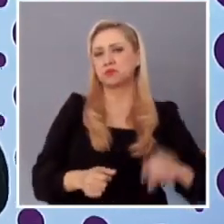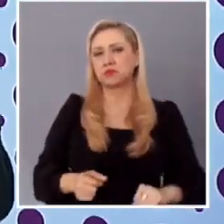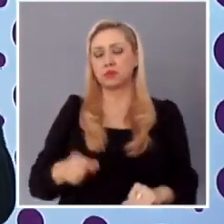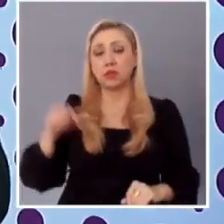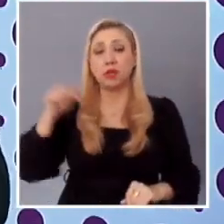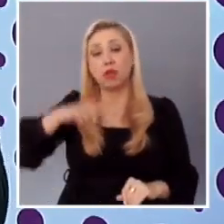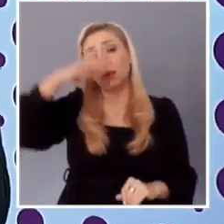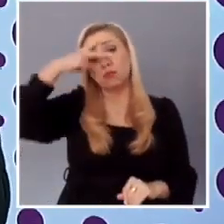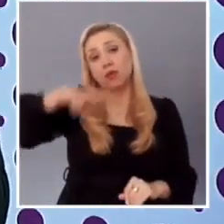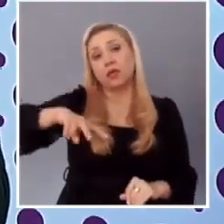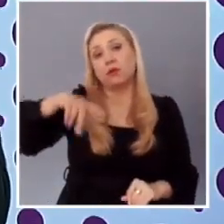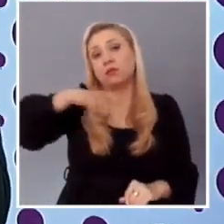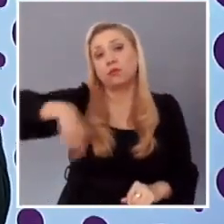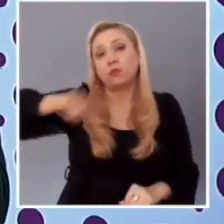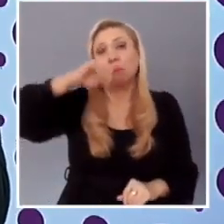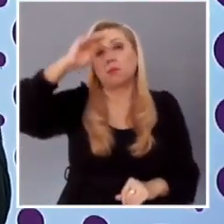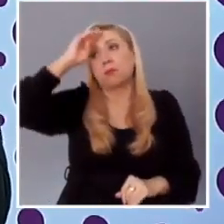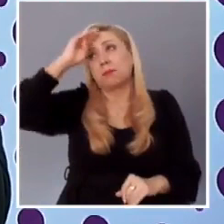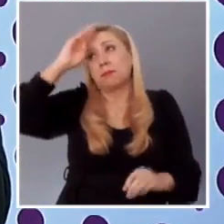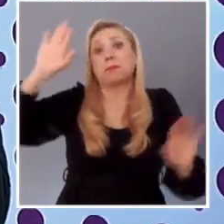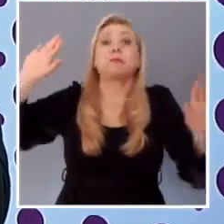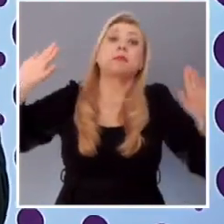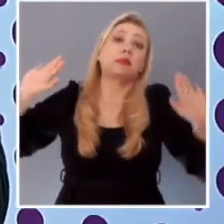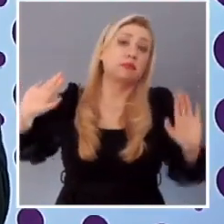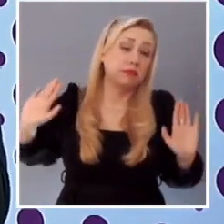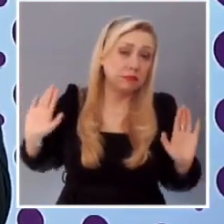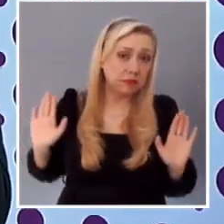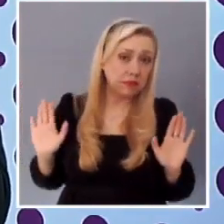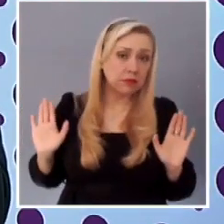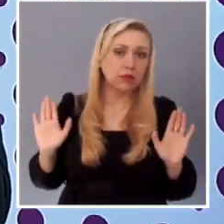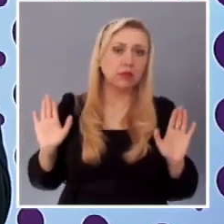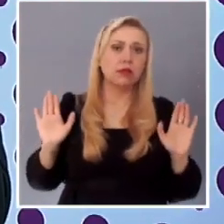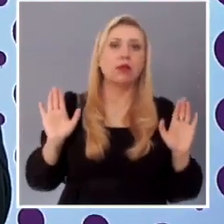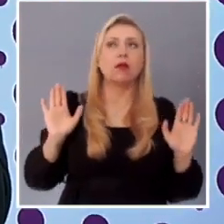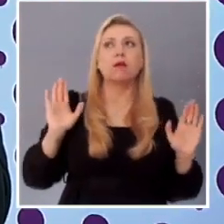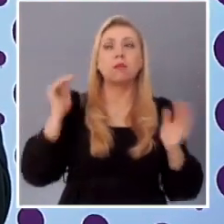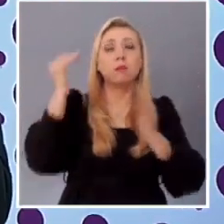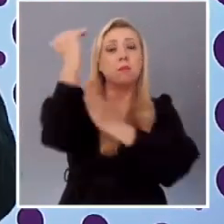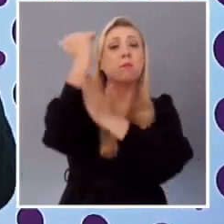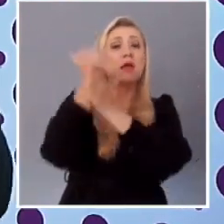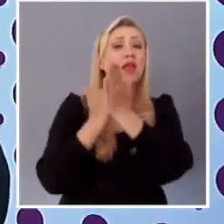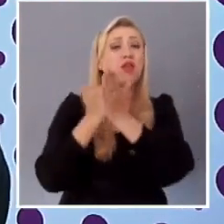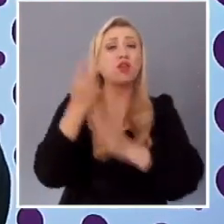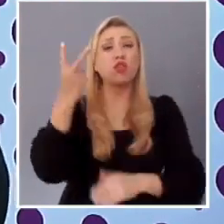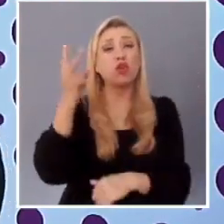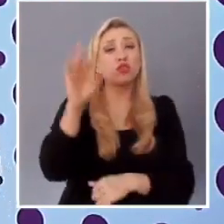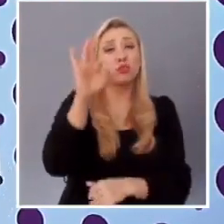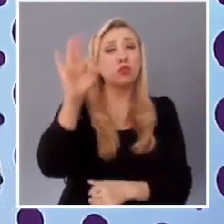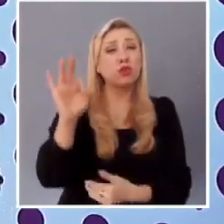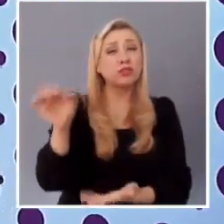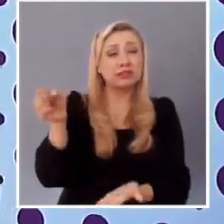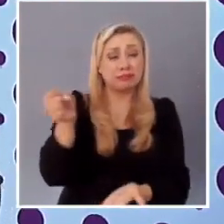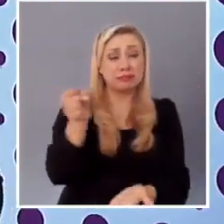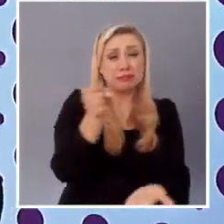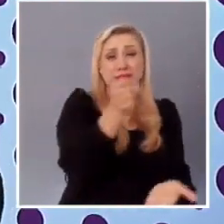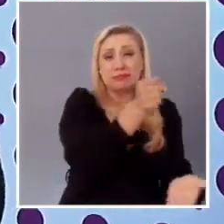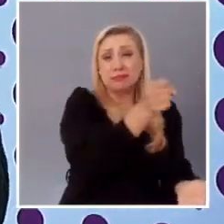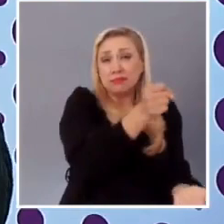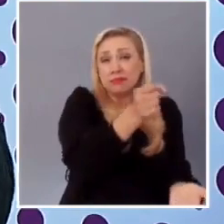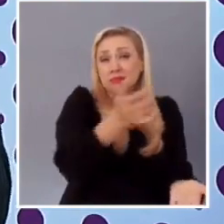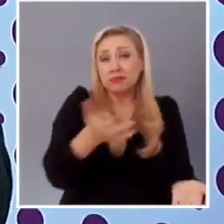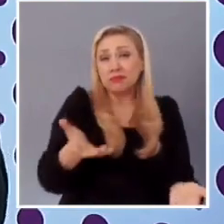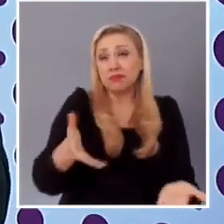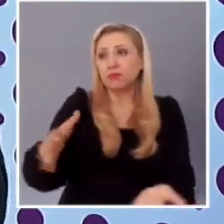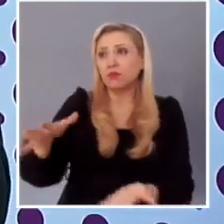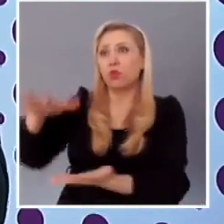o mejor dicho, se estima que se dedica menos del 2% del presupuesto total de salud a la salud mental